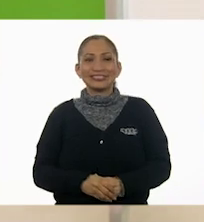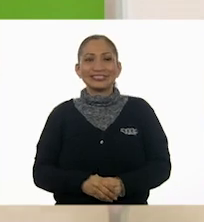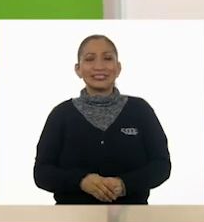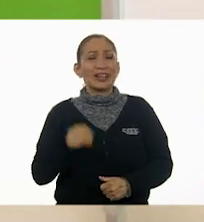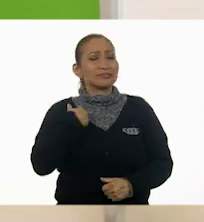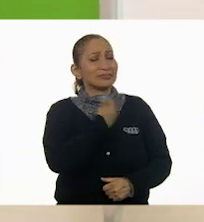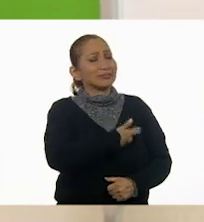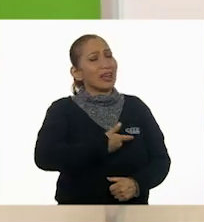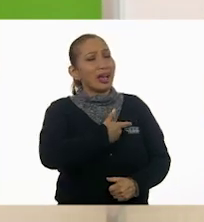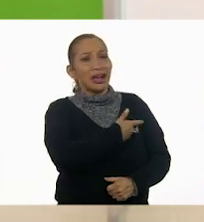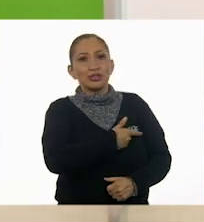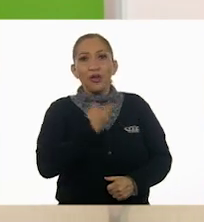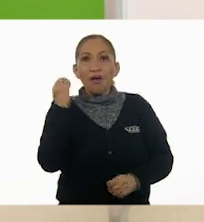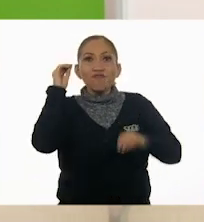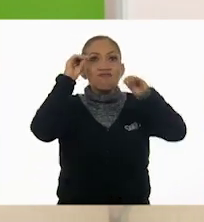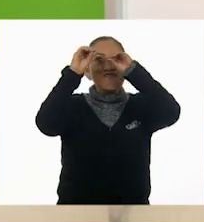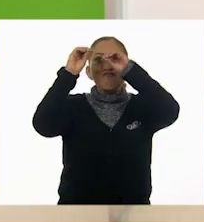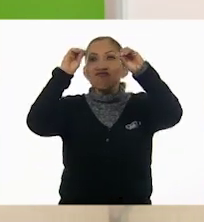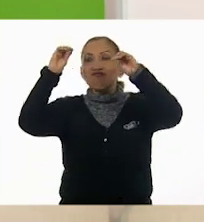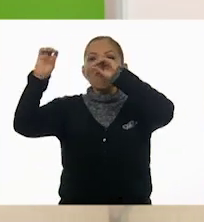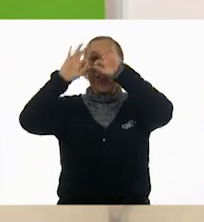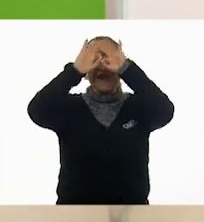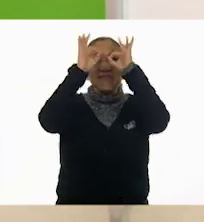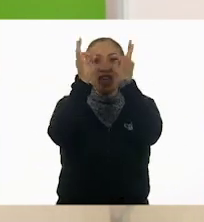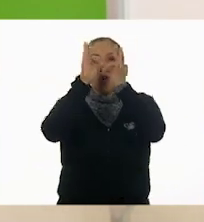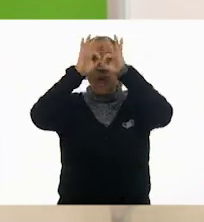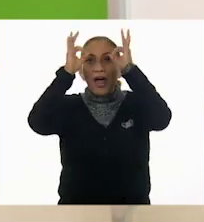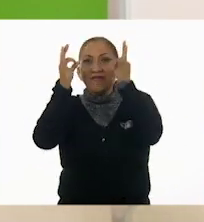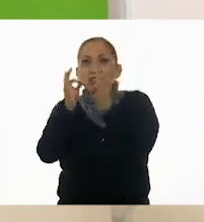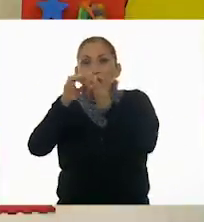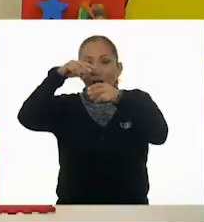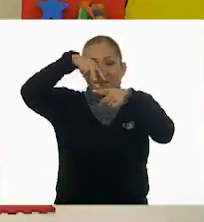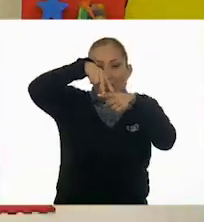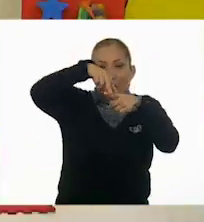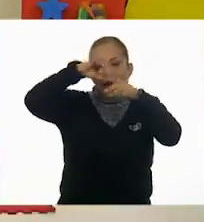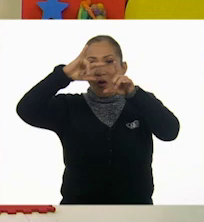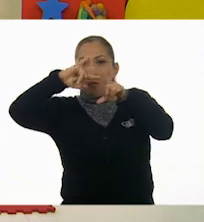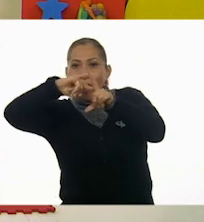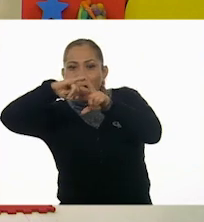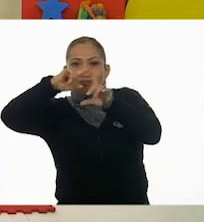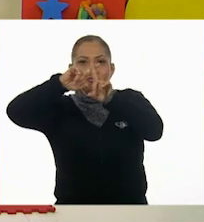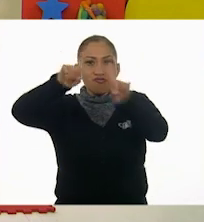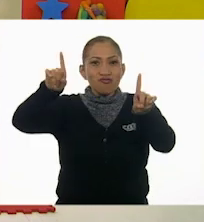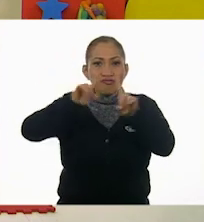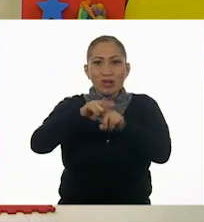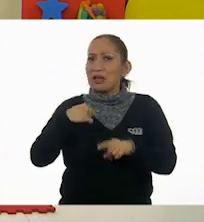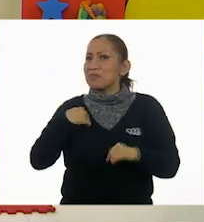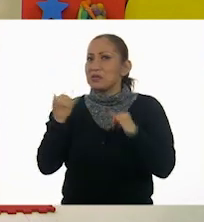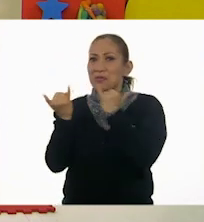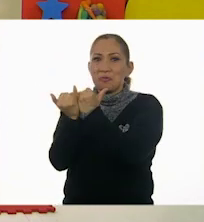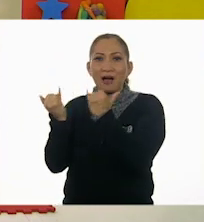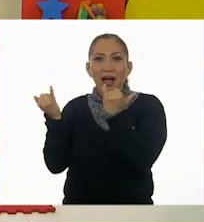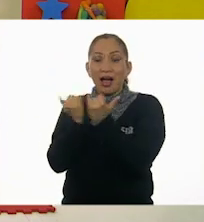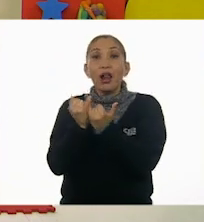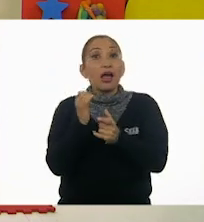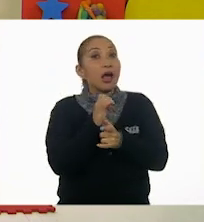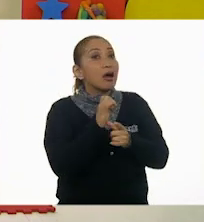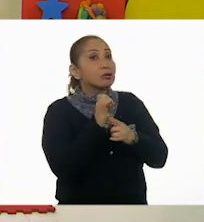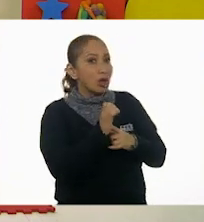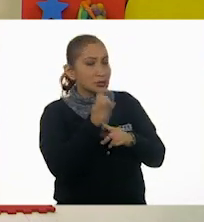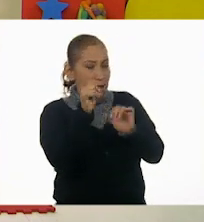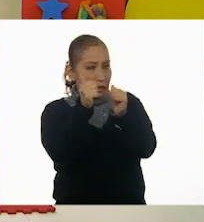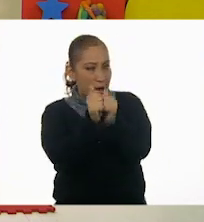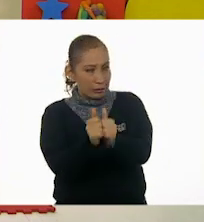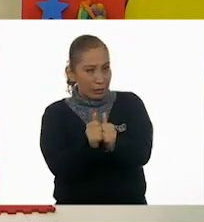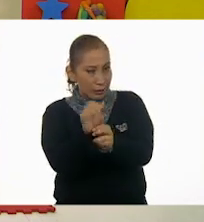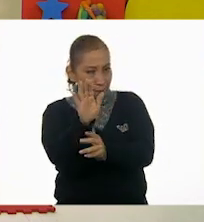¡Me encanta construir con las figuras geométricas! ¡A mí también! Entonces, no se